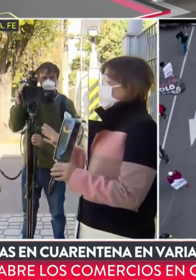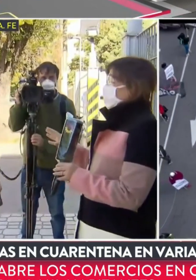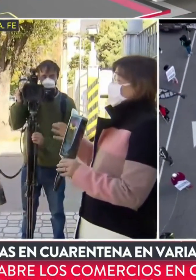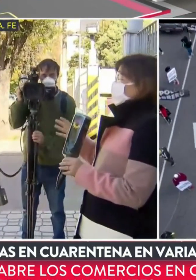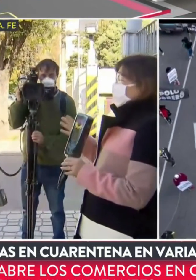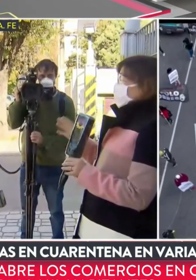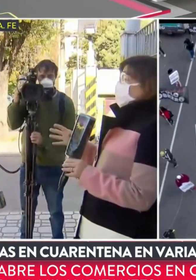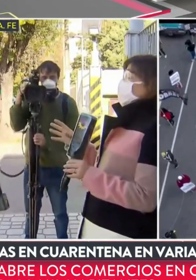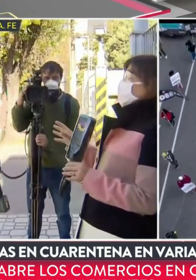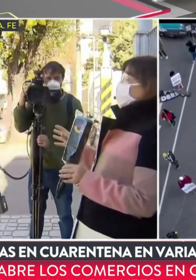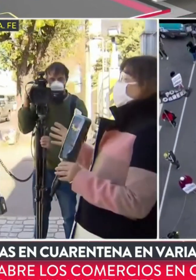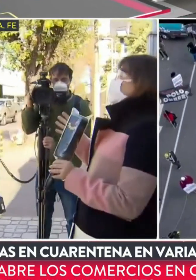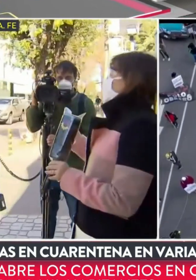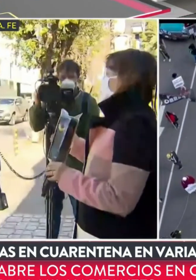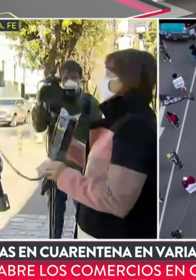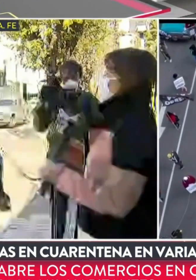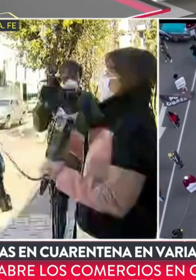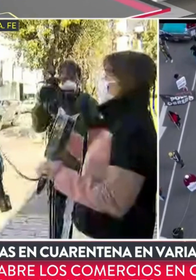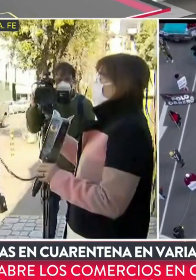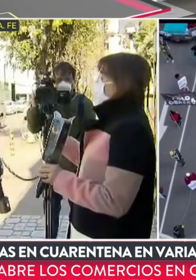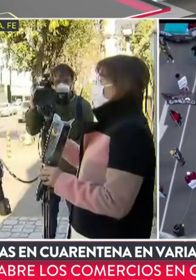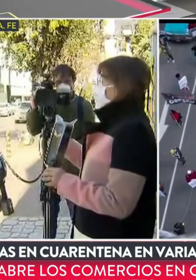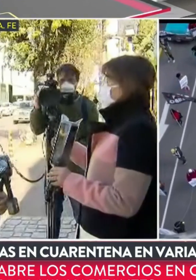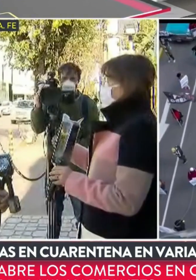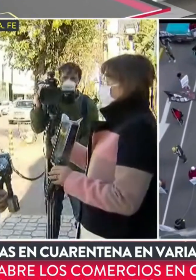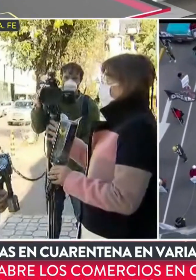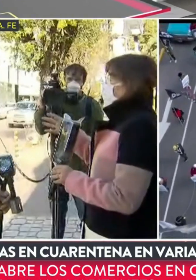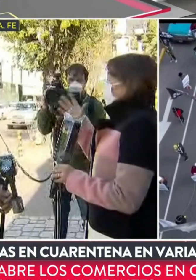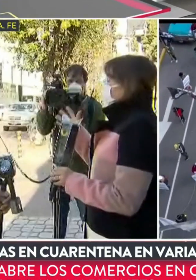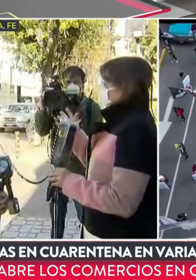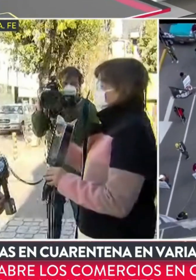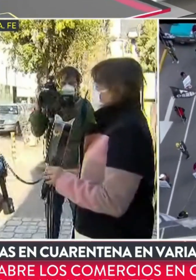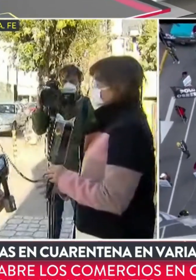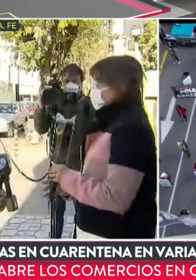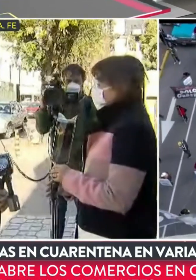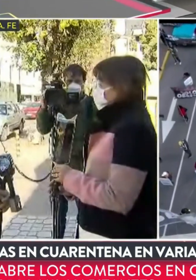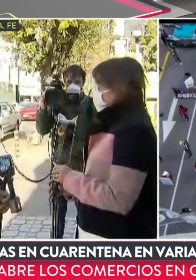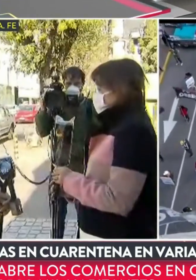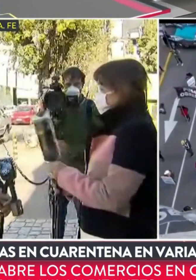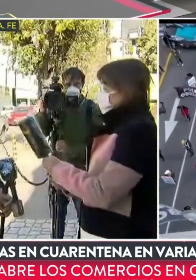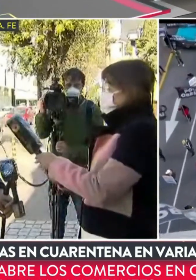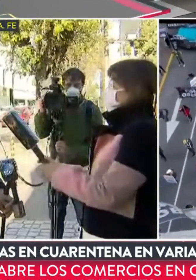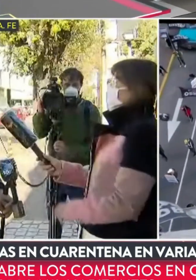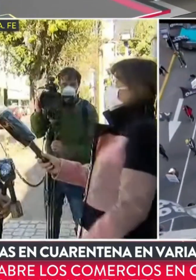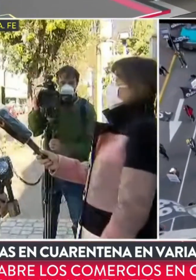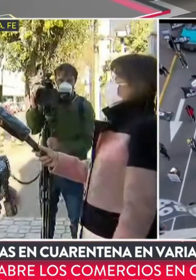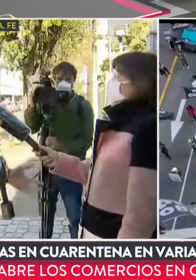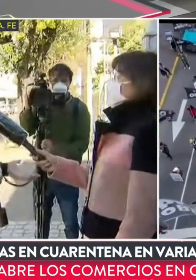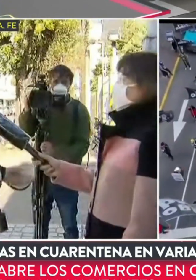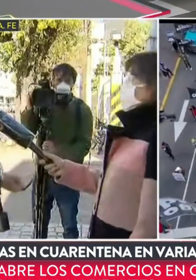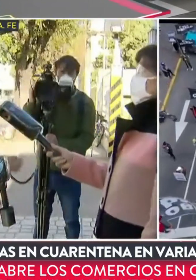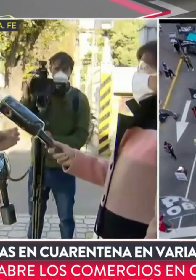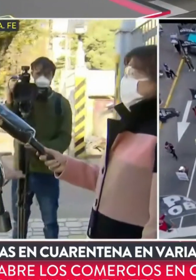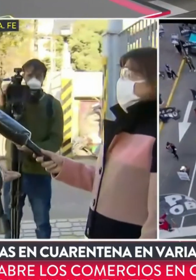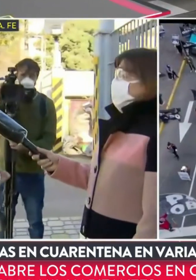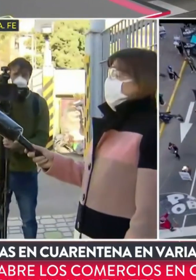Noticias muestra, en realidad, el móvil en vivo de TN que está entrevistando a Pablo y a Diego, que está por primera vez, Diego, en pantalla, también hay que